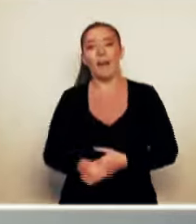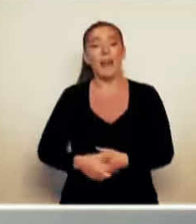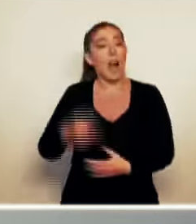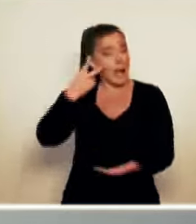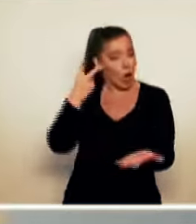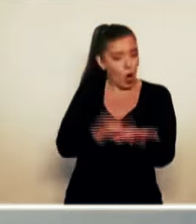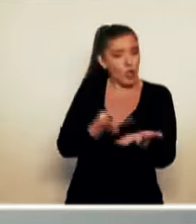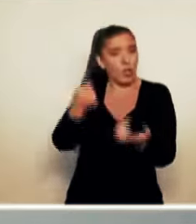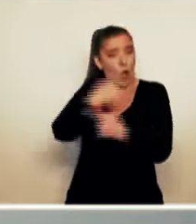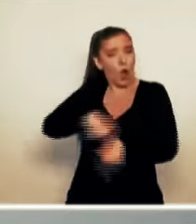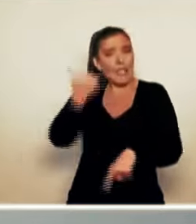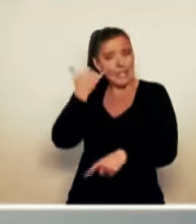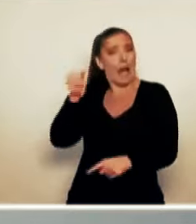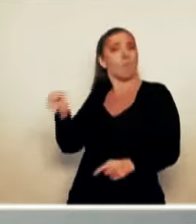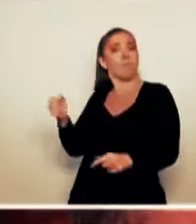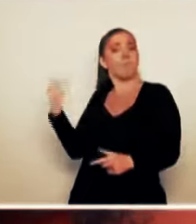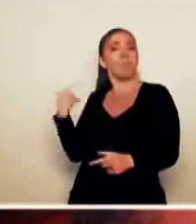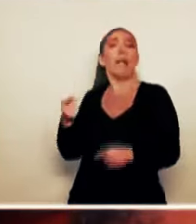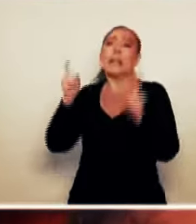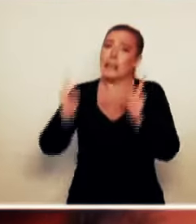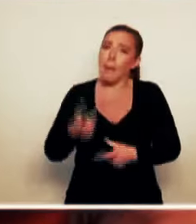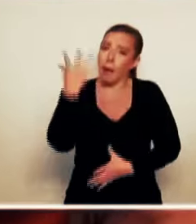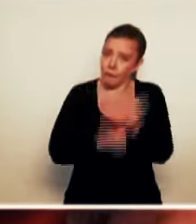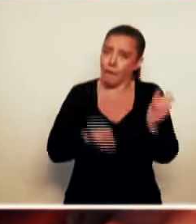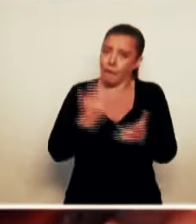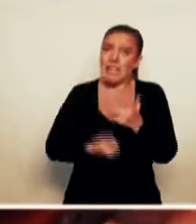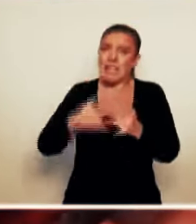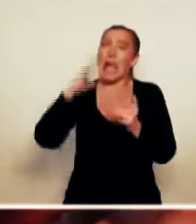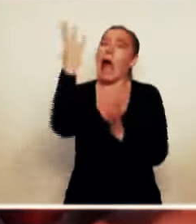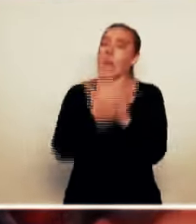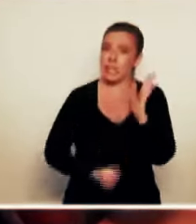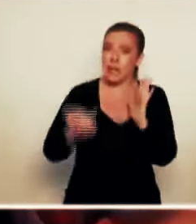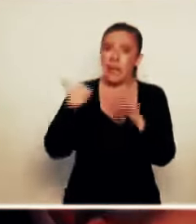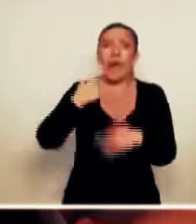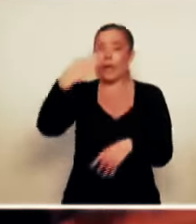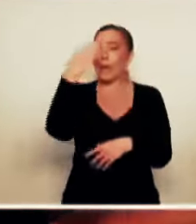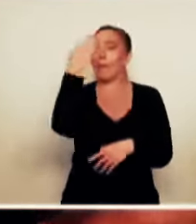reconociendo lo que hicimos, admitiendo lo que nos faltó y mirando para